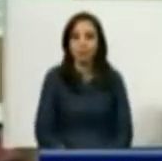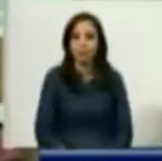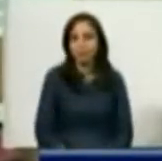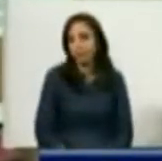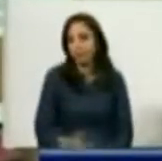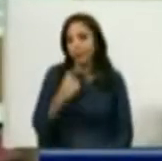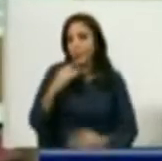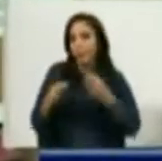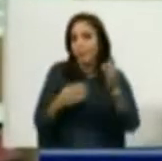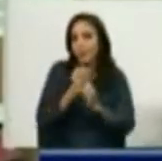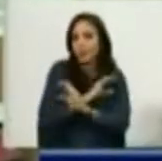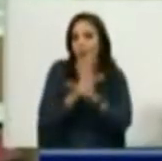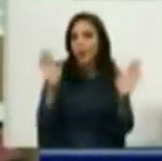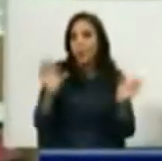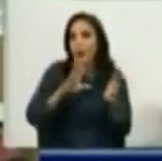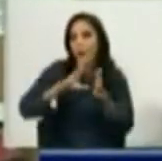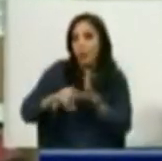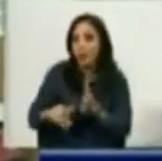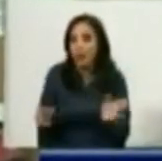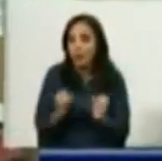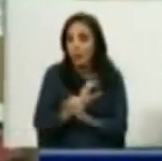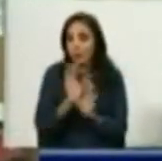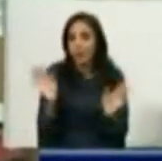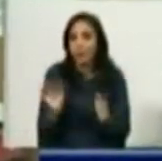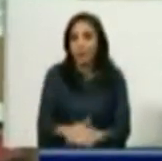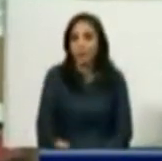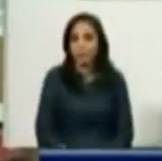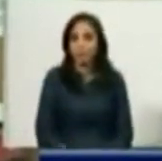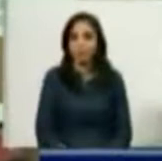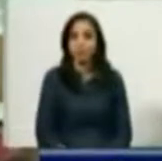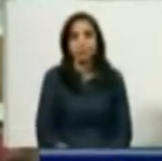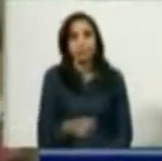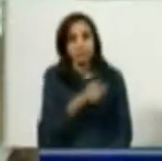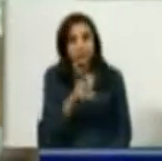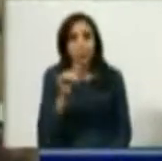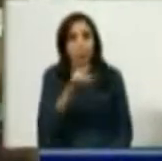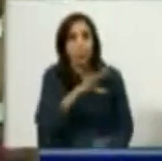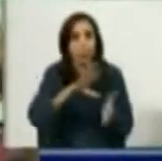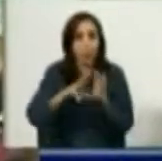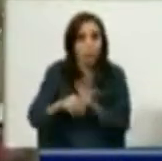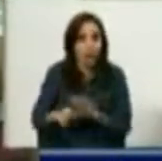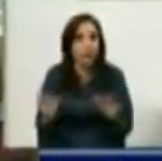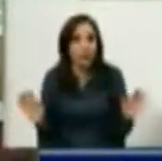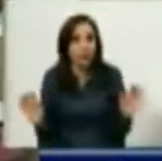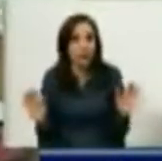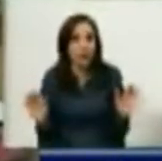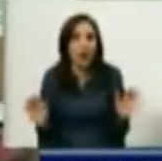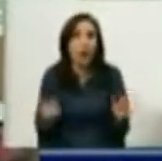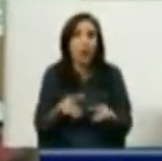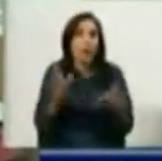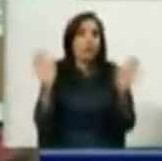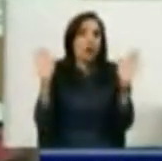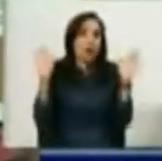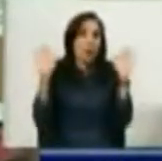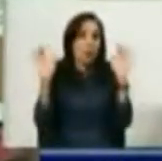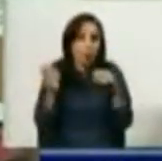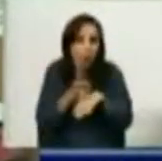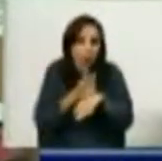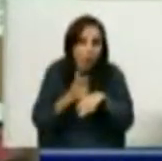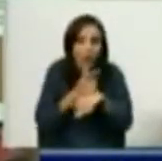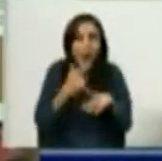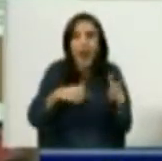es la explicación más clara para ellos robarse esa plata si algún día llegarán a gobernar a Venezuela en el año